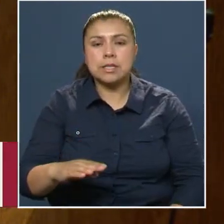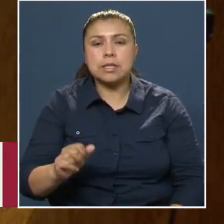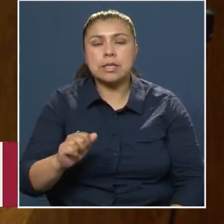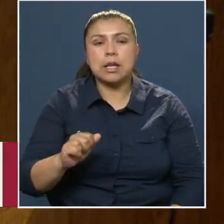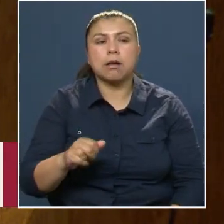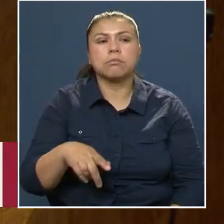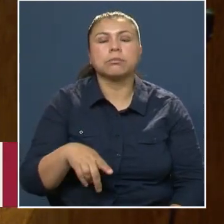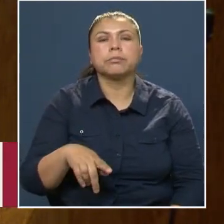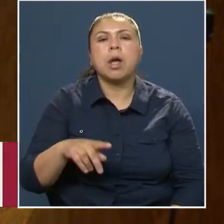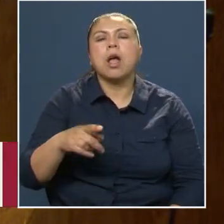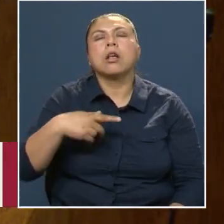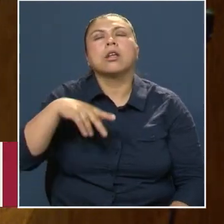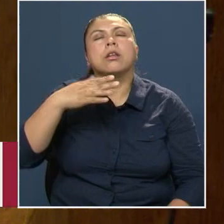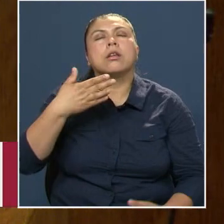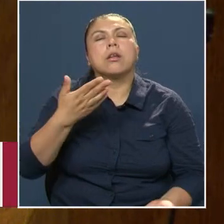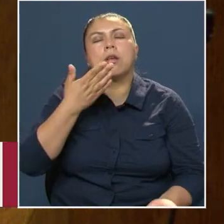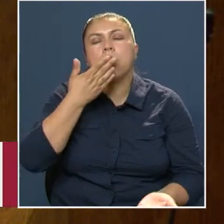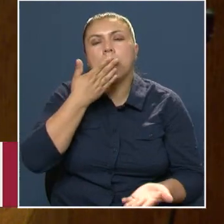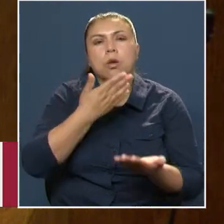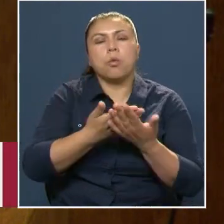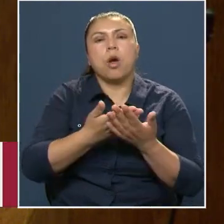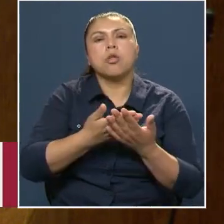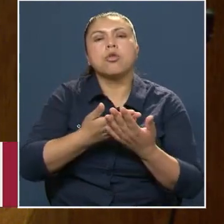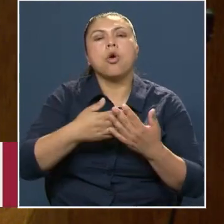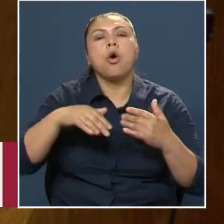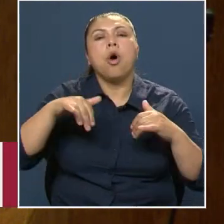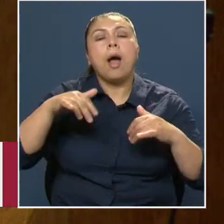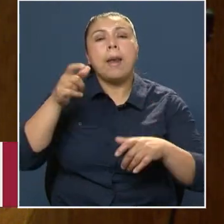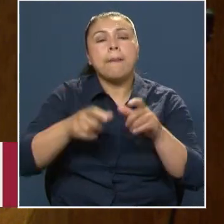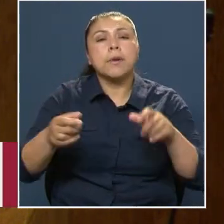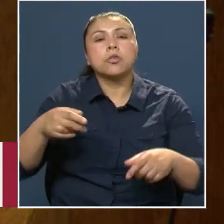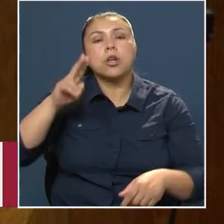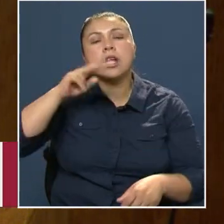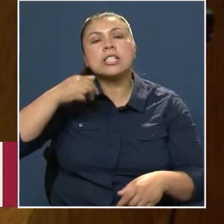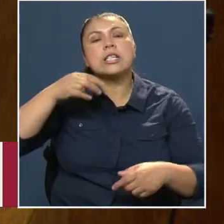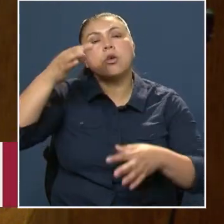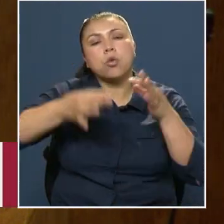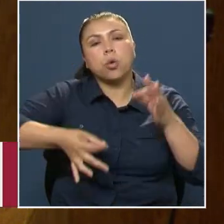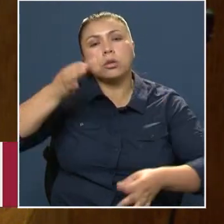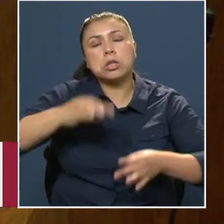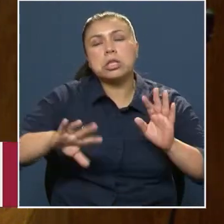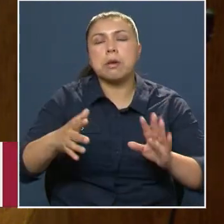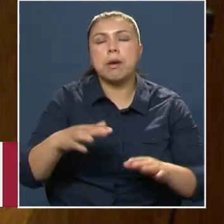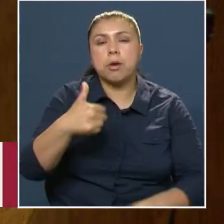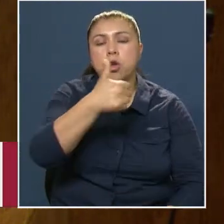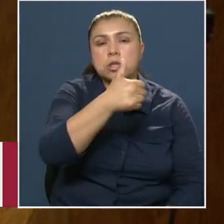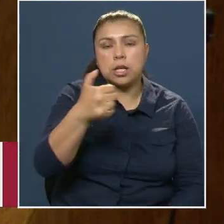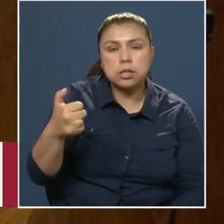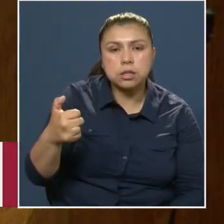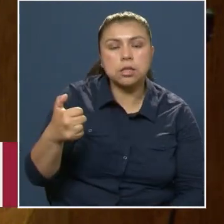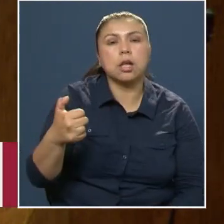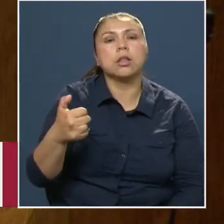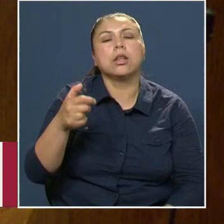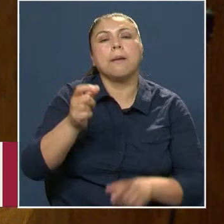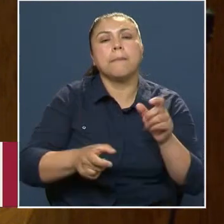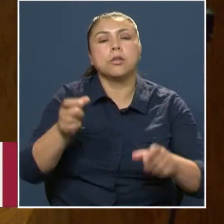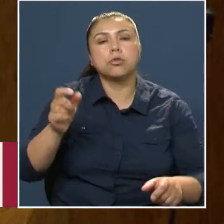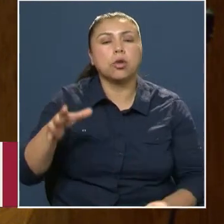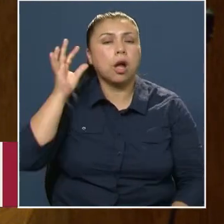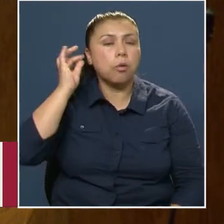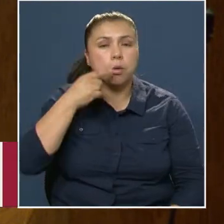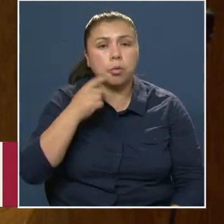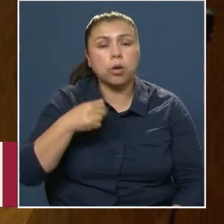impunidad, negándose terminantemente a que la libertad de unos 600 hombres y mujeres luchadores contra la